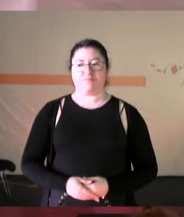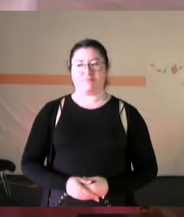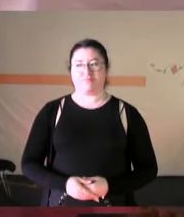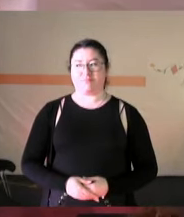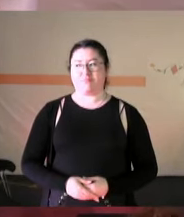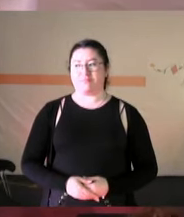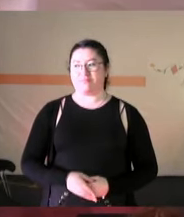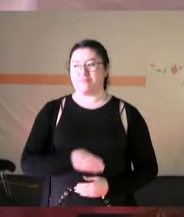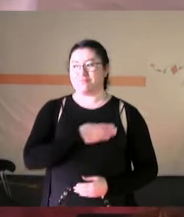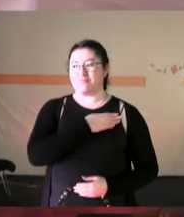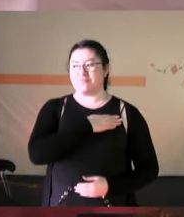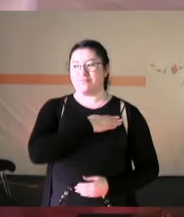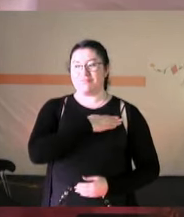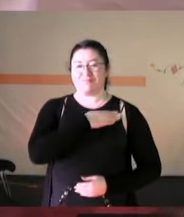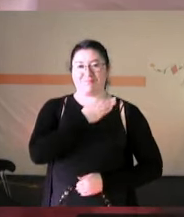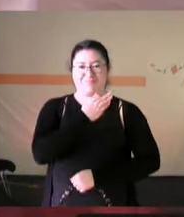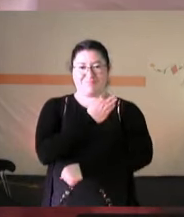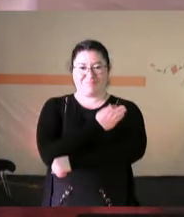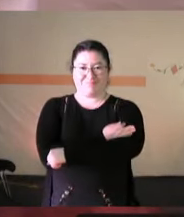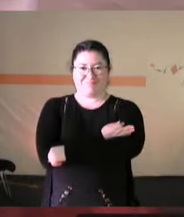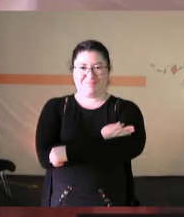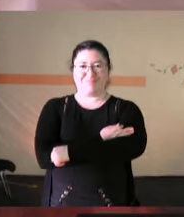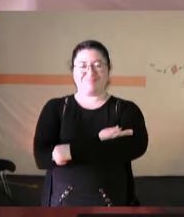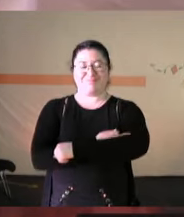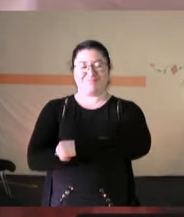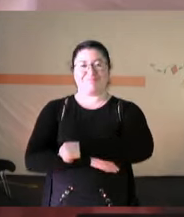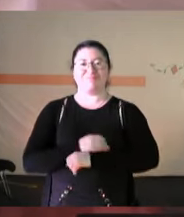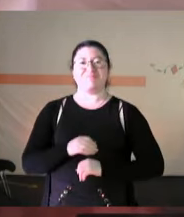Muy buenas tardes.